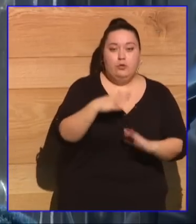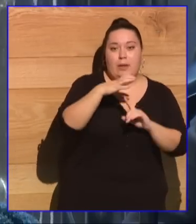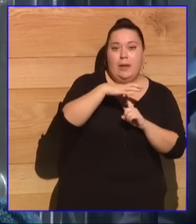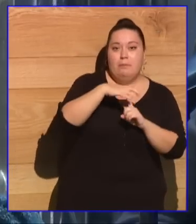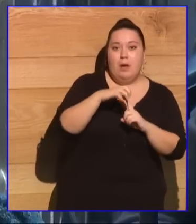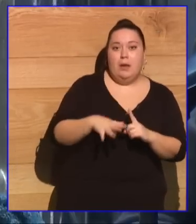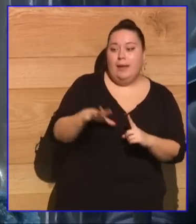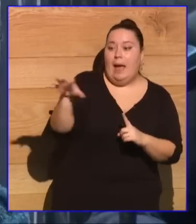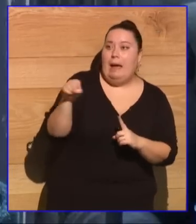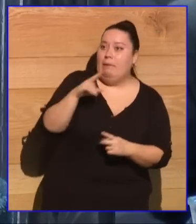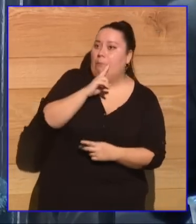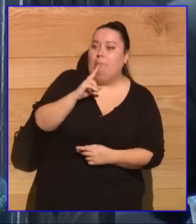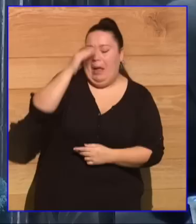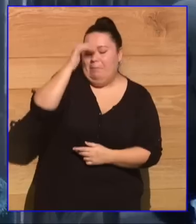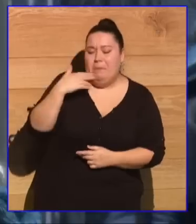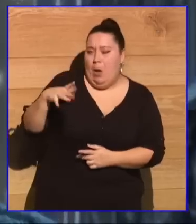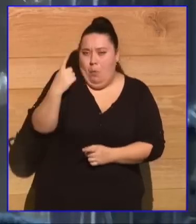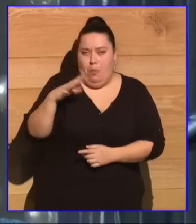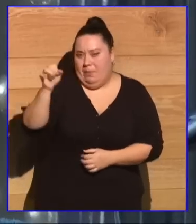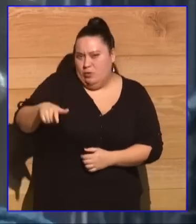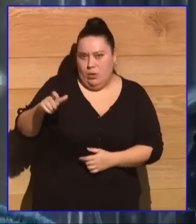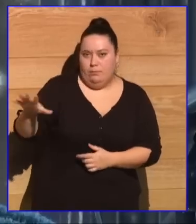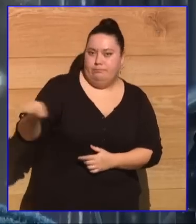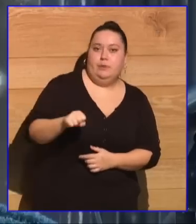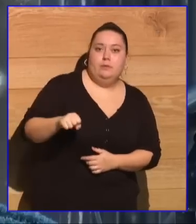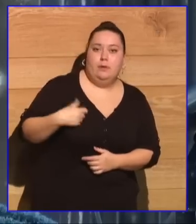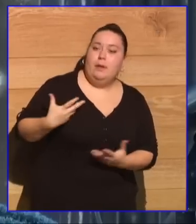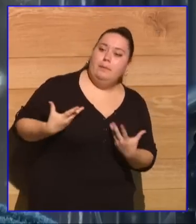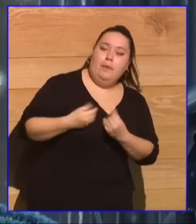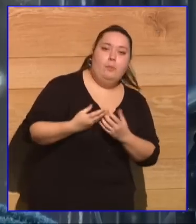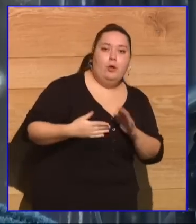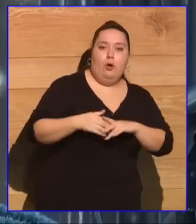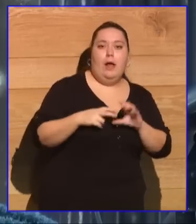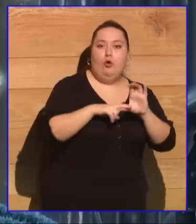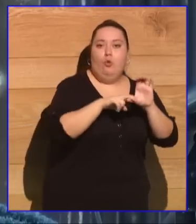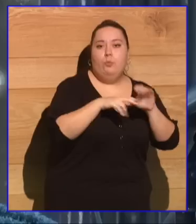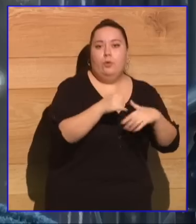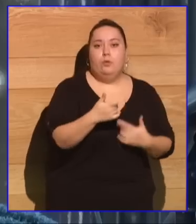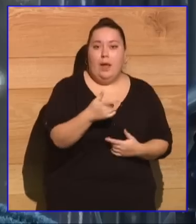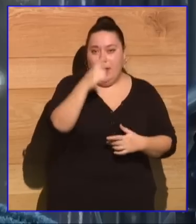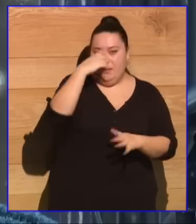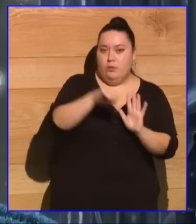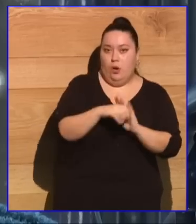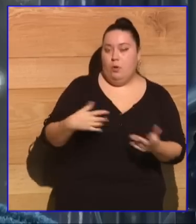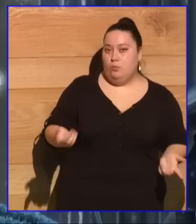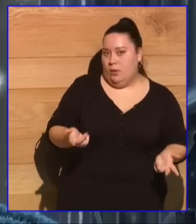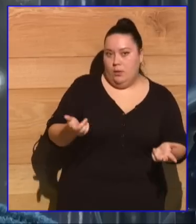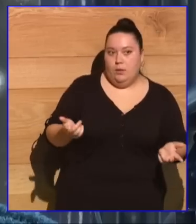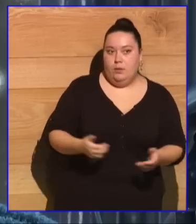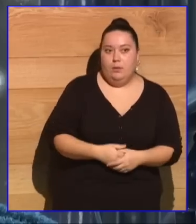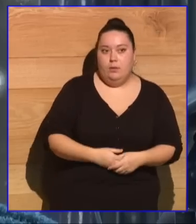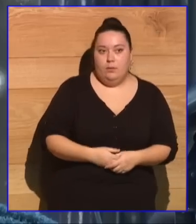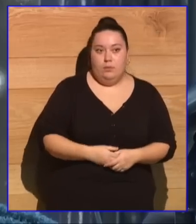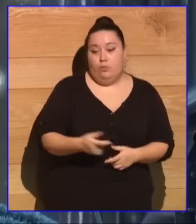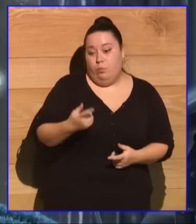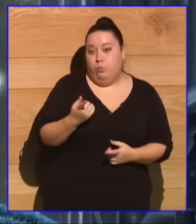al primer padre que pasa. Dice, y dice, súbeme al columpio, súbeme al columpio. Y ay, qué trauma tengo, tío. Tú lo has conocido, por lo menos, no me jodas.